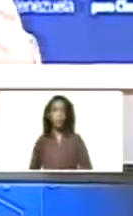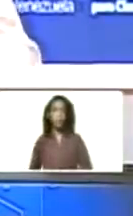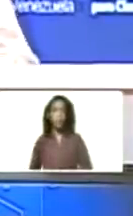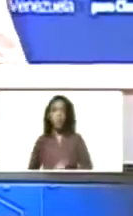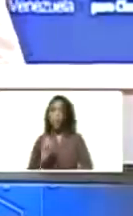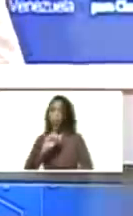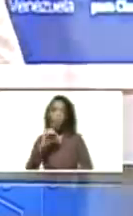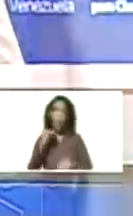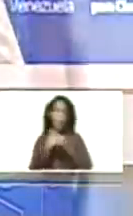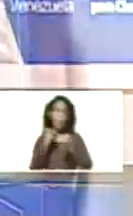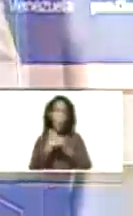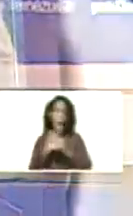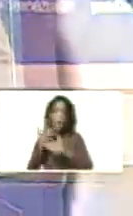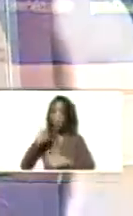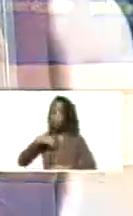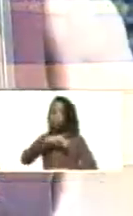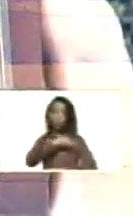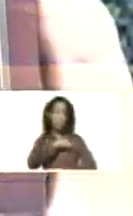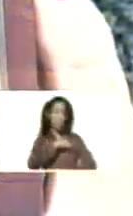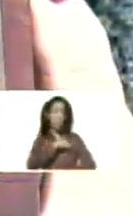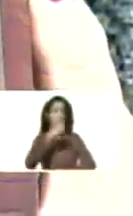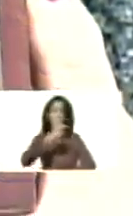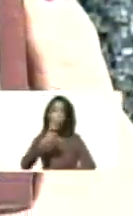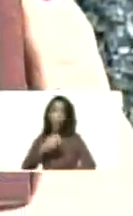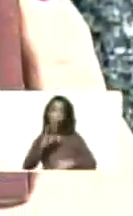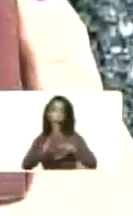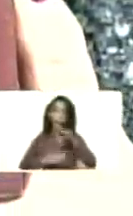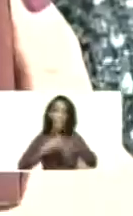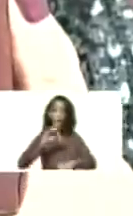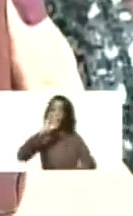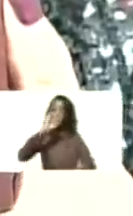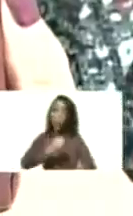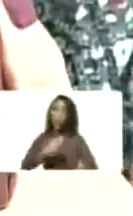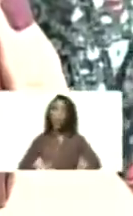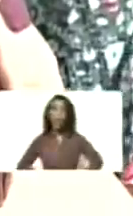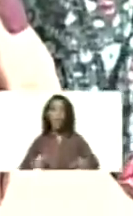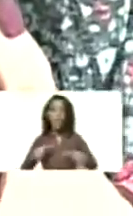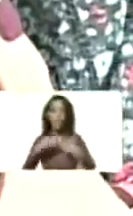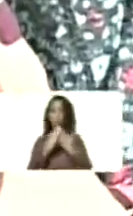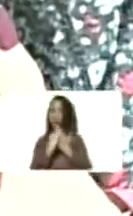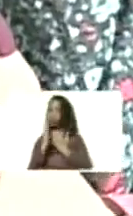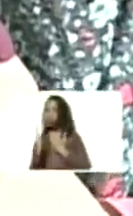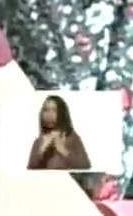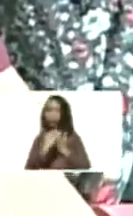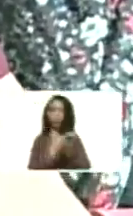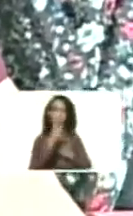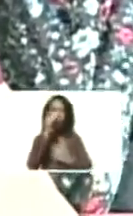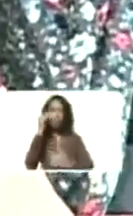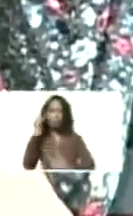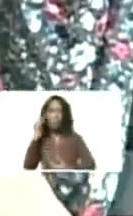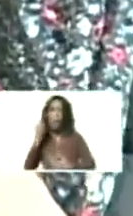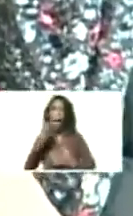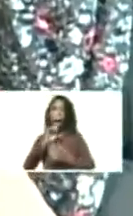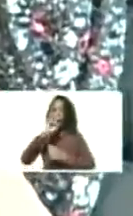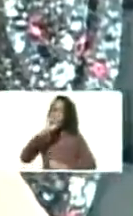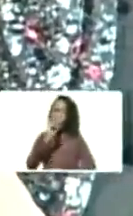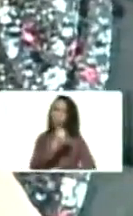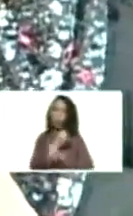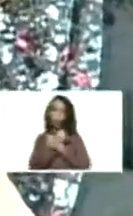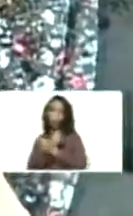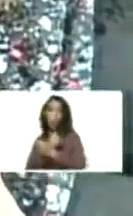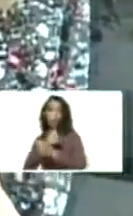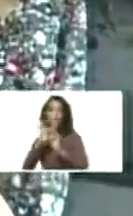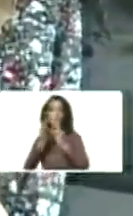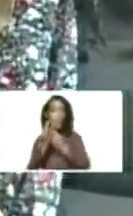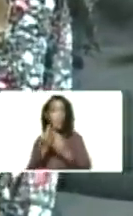como nosotros, gente de a pie, que ama la vida, que ama al vecino, a la vecina, que ama a la familia, que